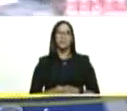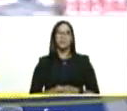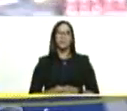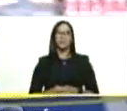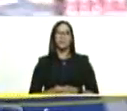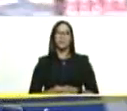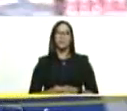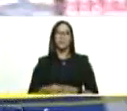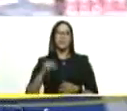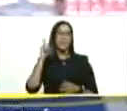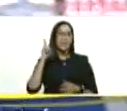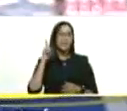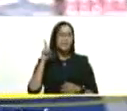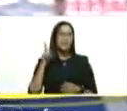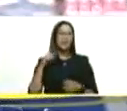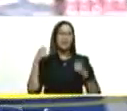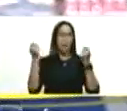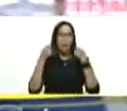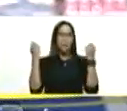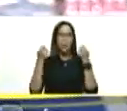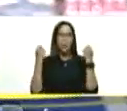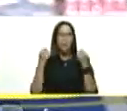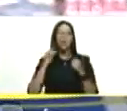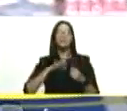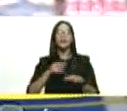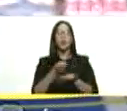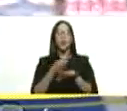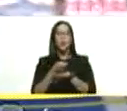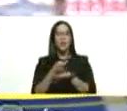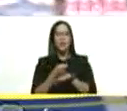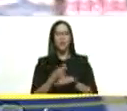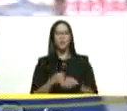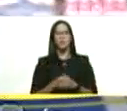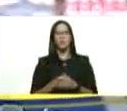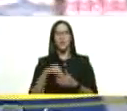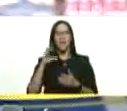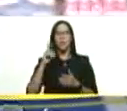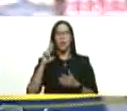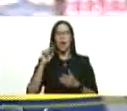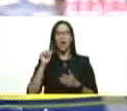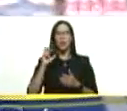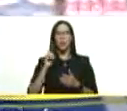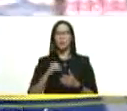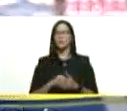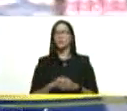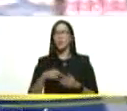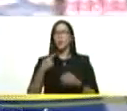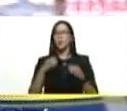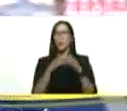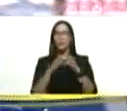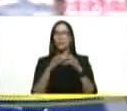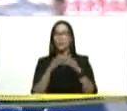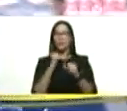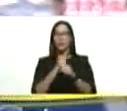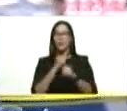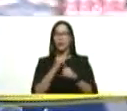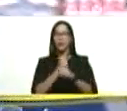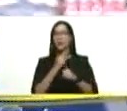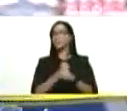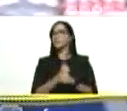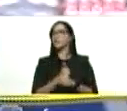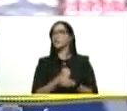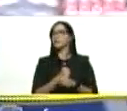de Apure, allá está precisamente en las tareas de financiamiento y dotación